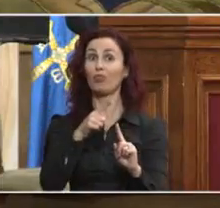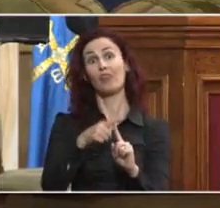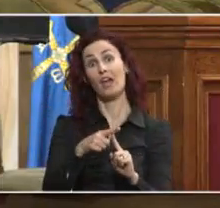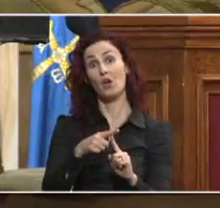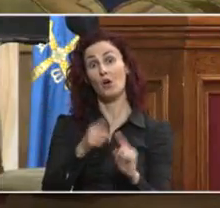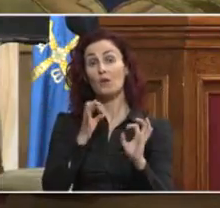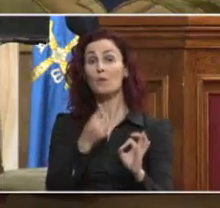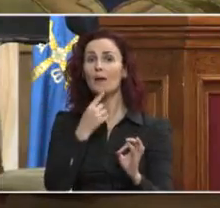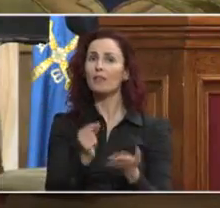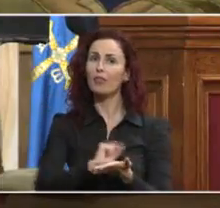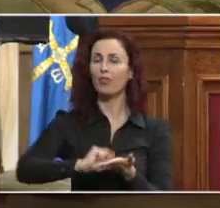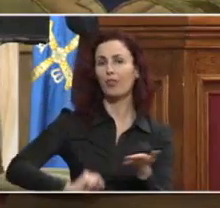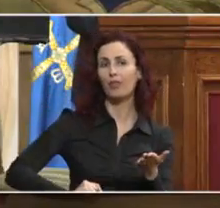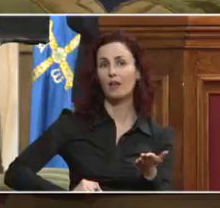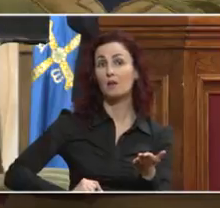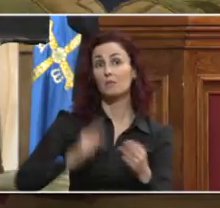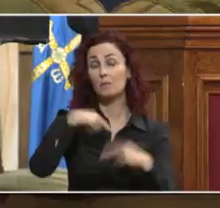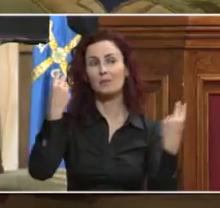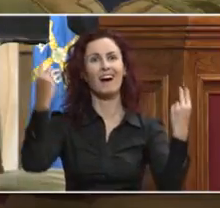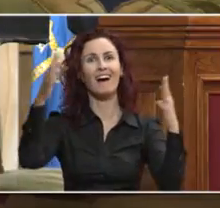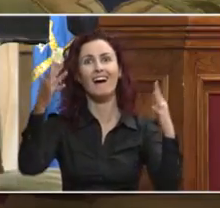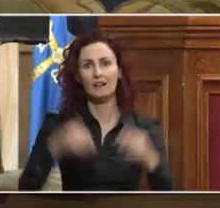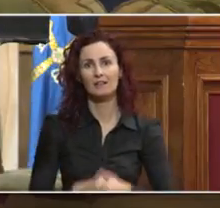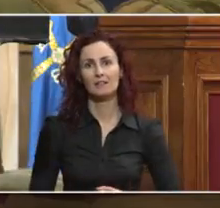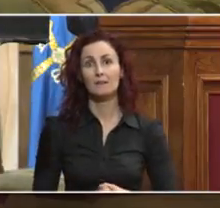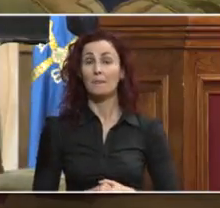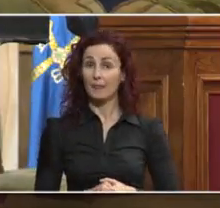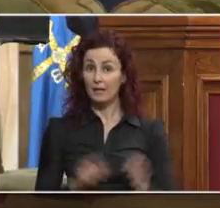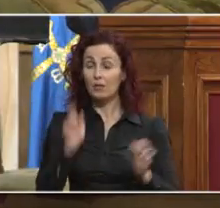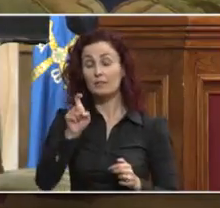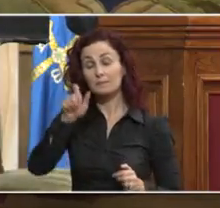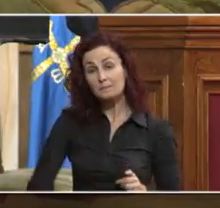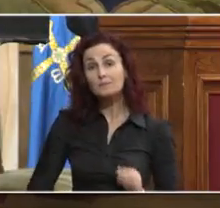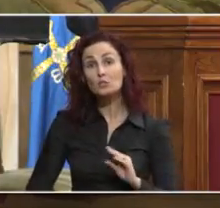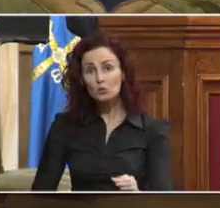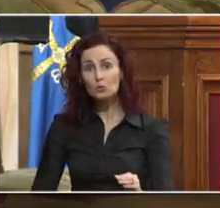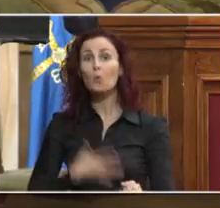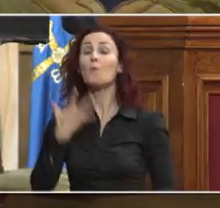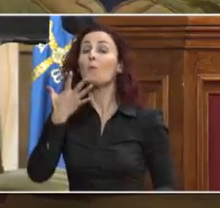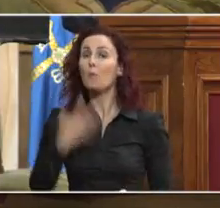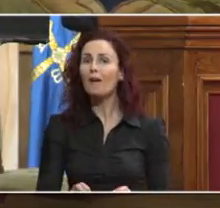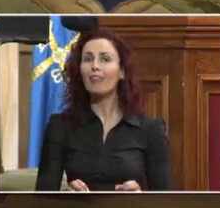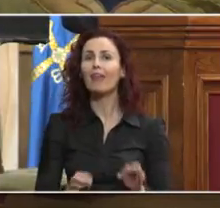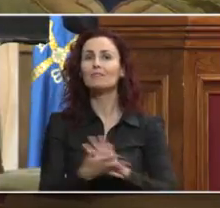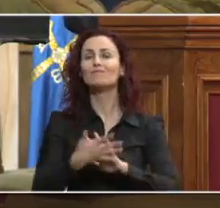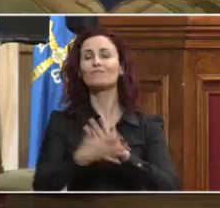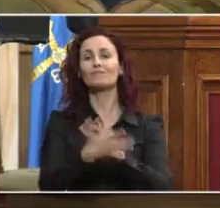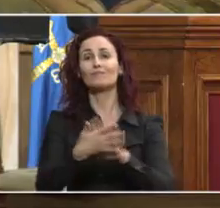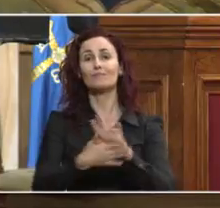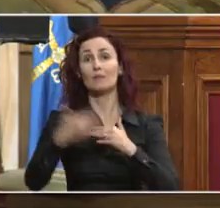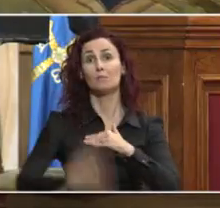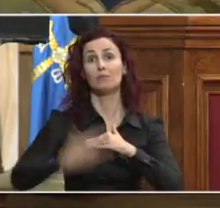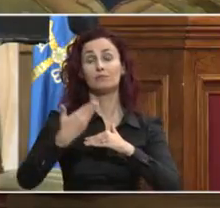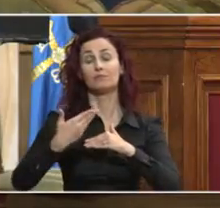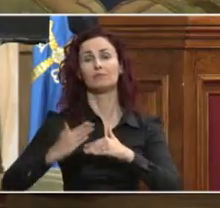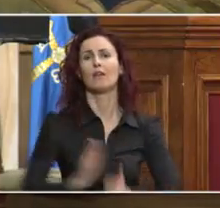Blongo tarda en escribir porque el público está aplaudiendo. Mastro Piero es capaz incluso de comunicarse eliminando parte de